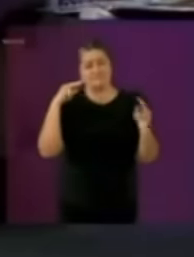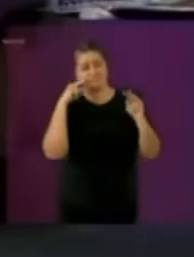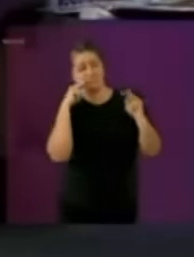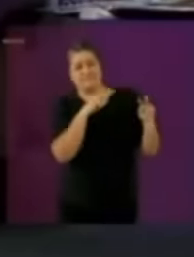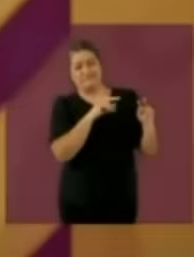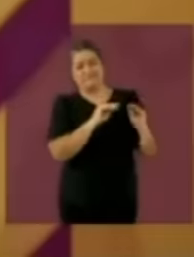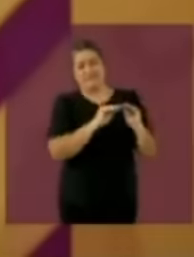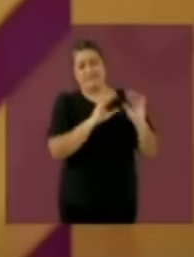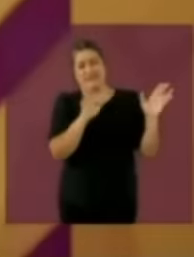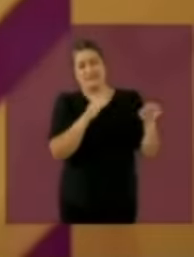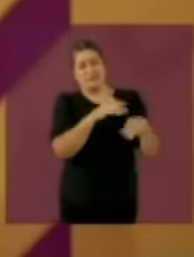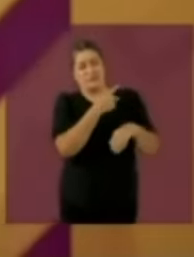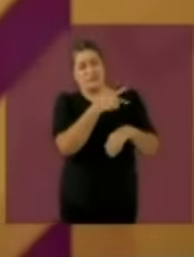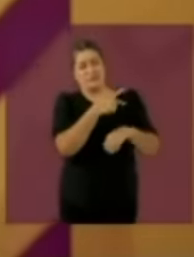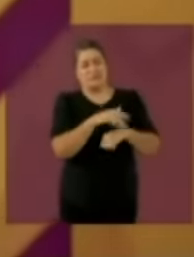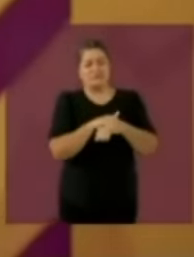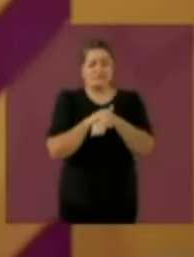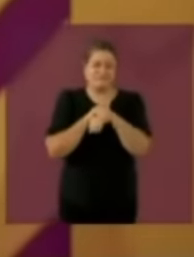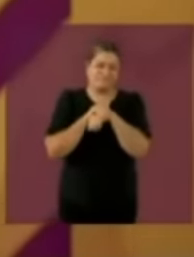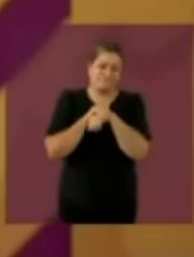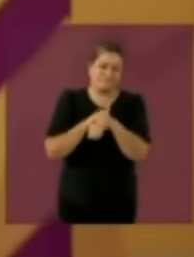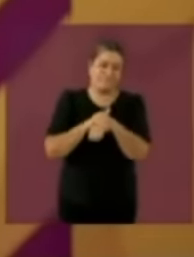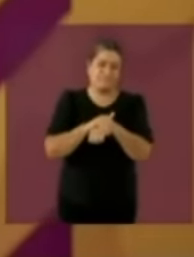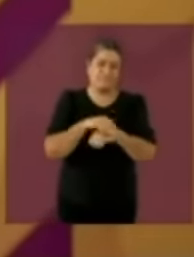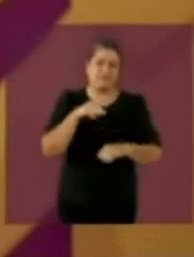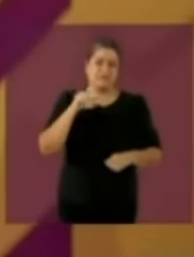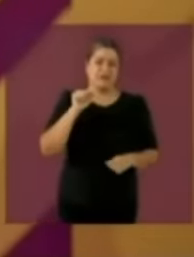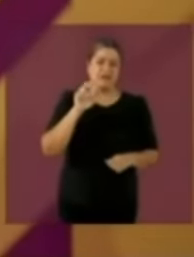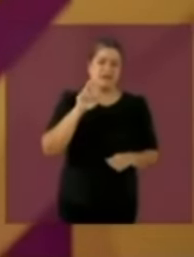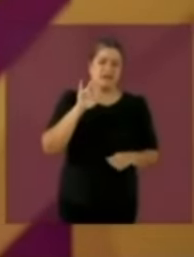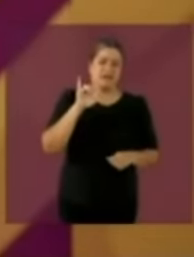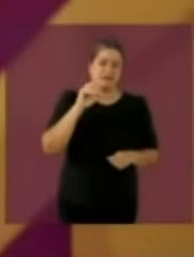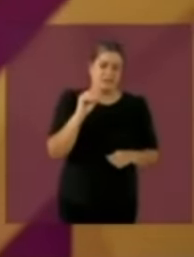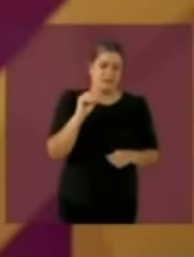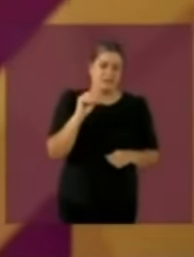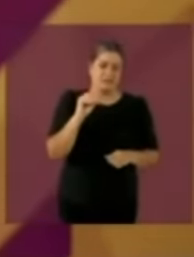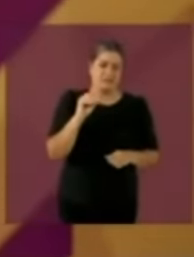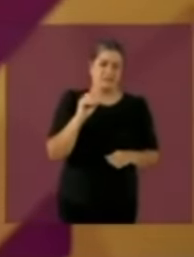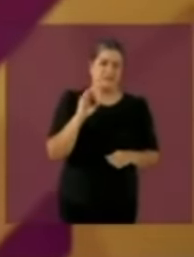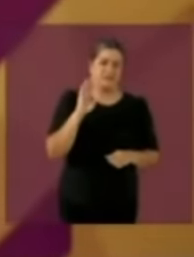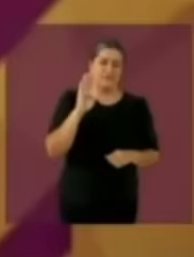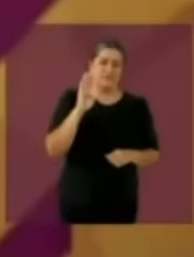candidata rezagada. Por último, diría yo, ¿y el huipil?